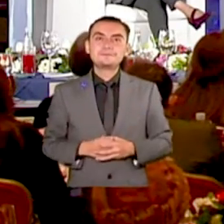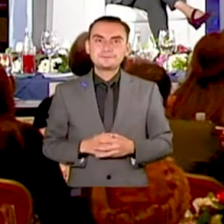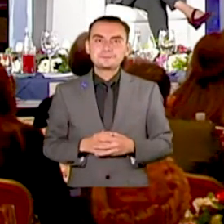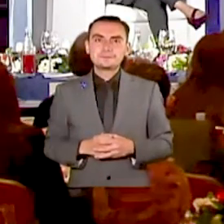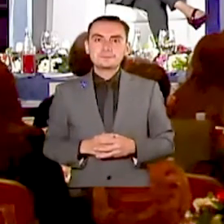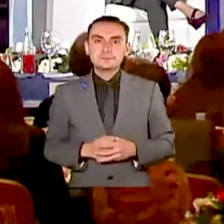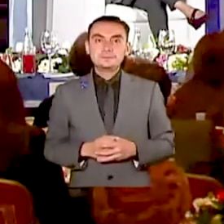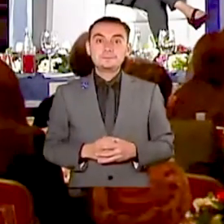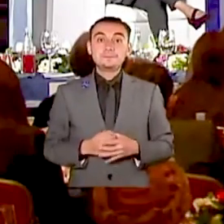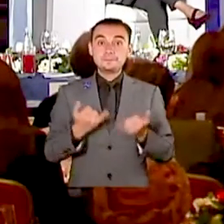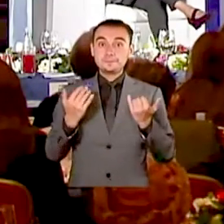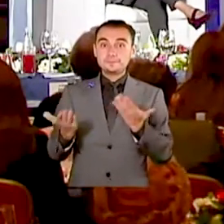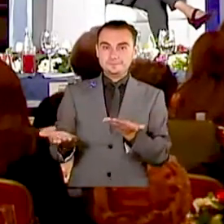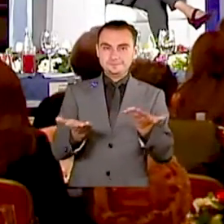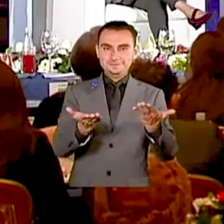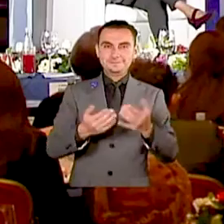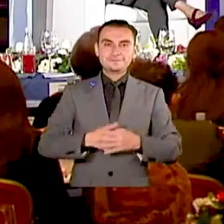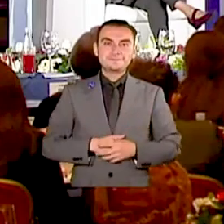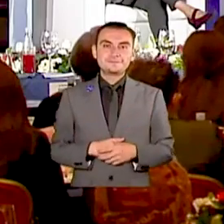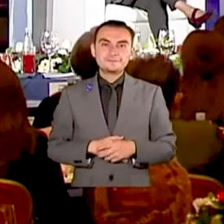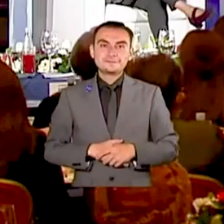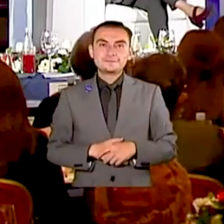que debemos seguir